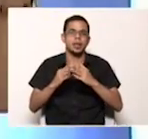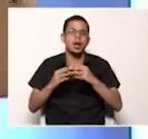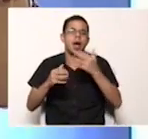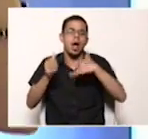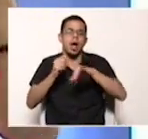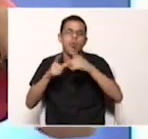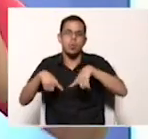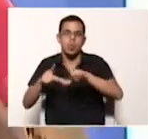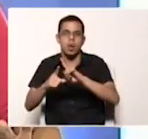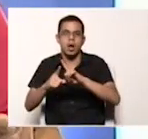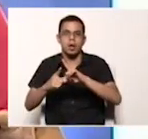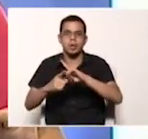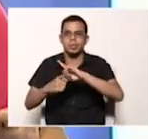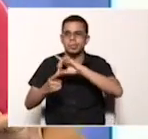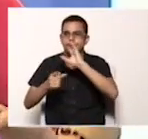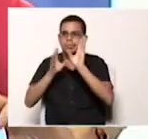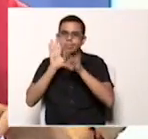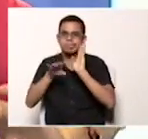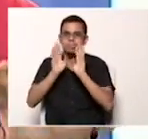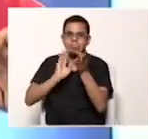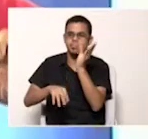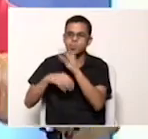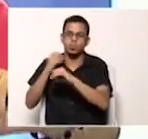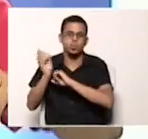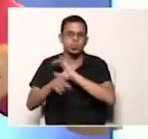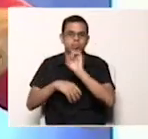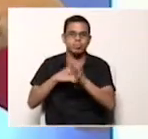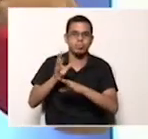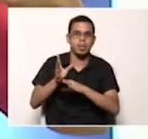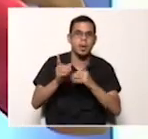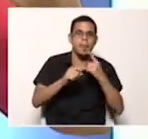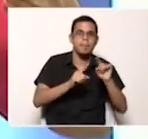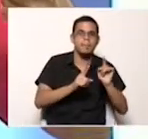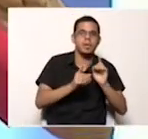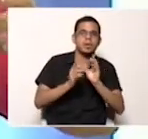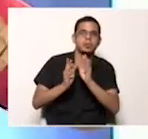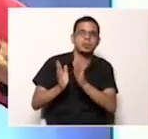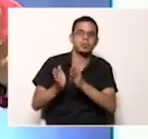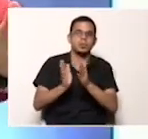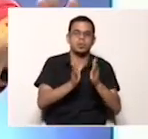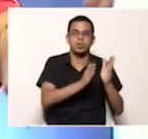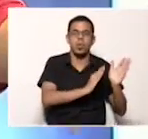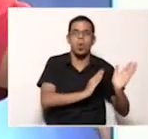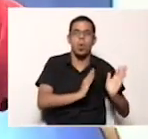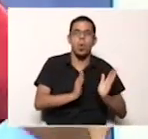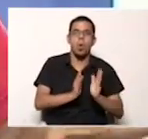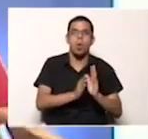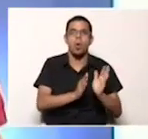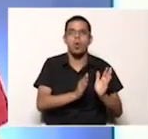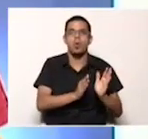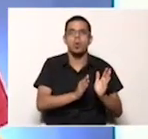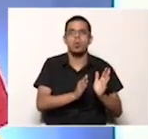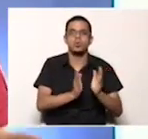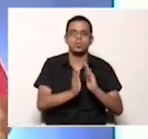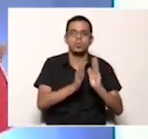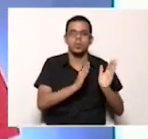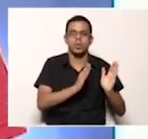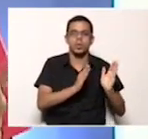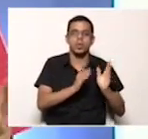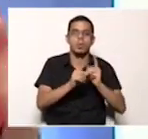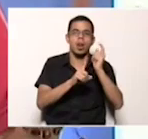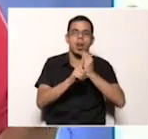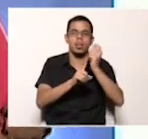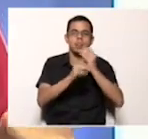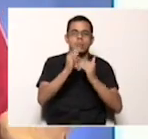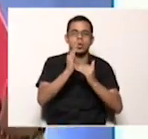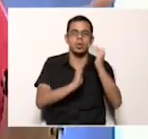qué? Porque gastamos menos energía. Mientras que si aumentamos la energía, podemos mantener el orden. Y eso